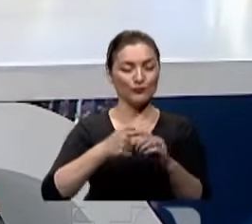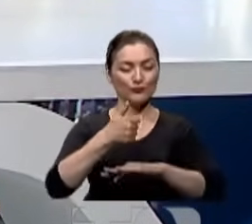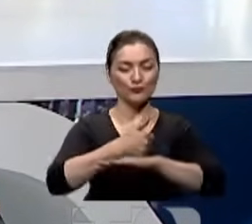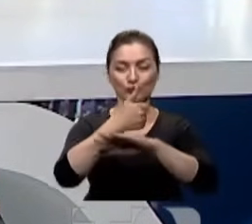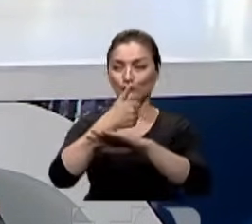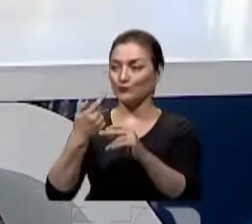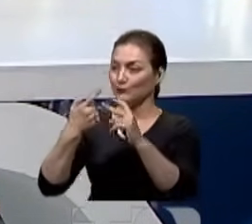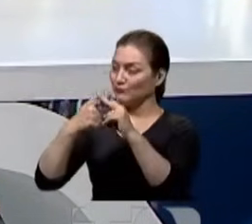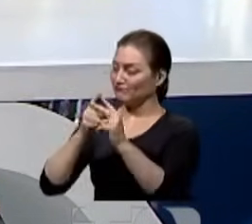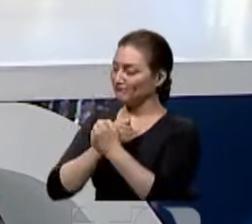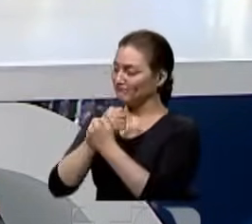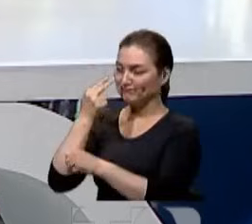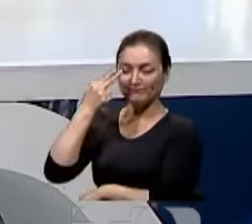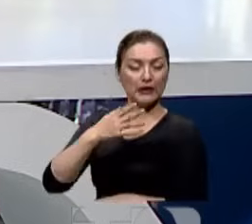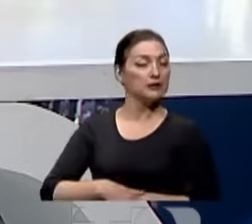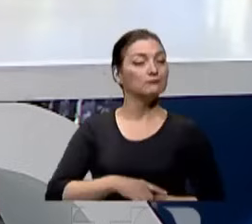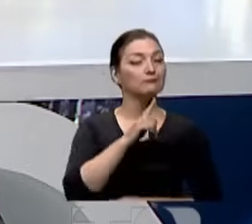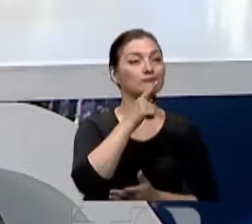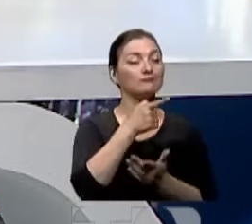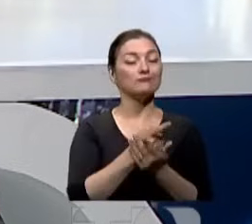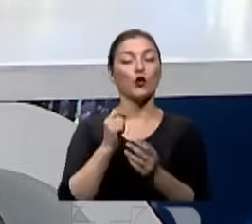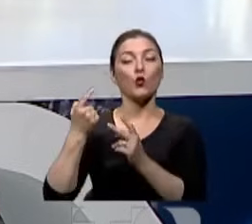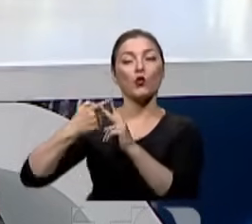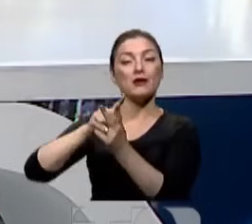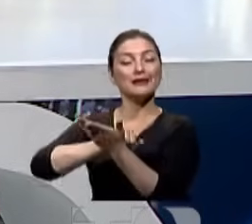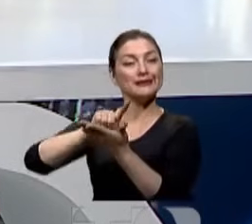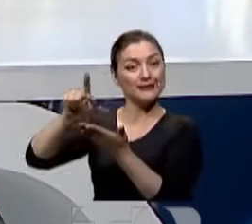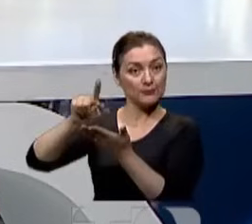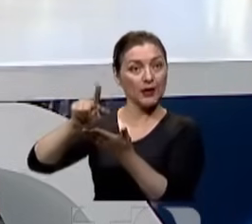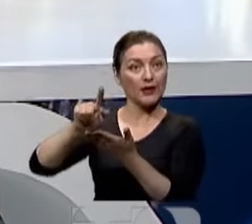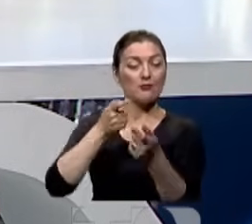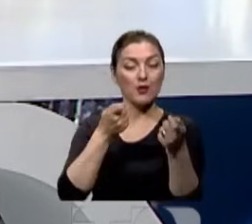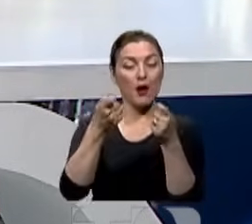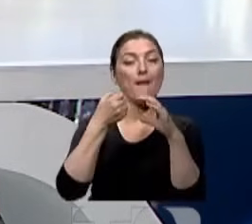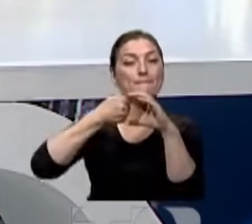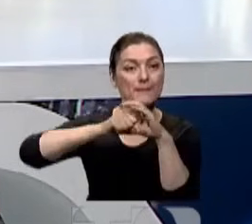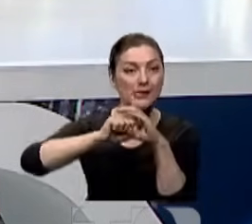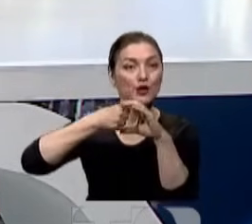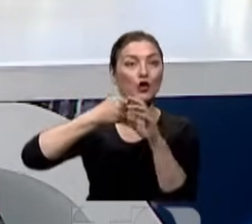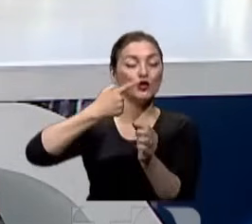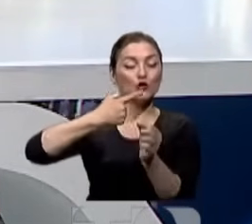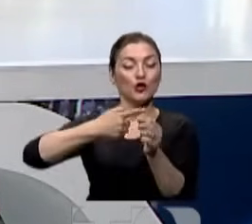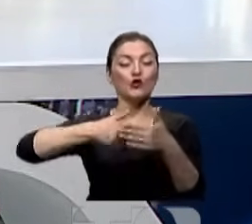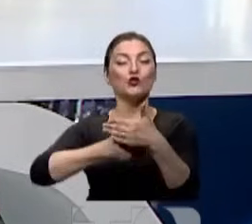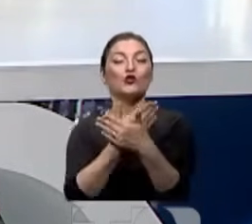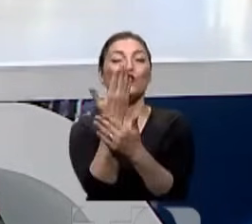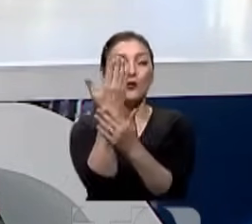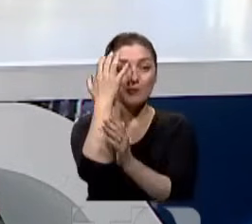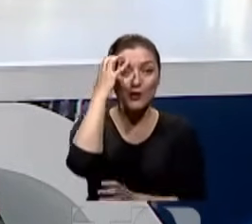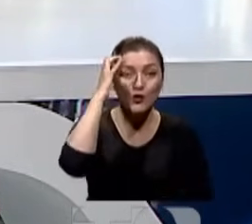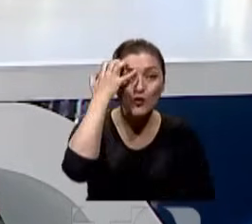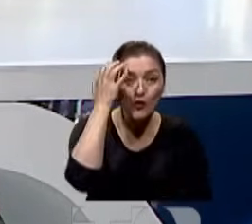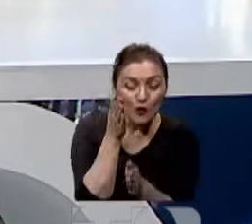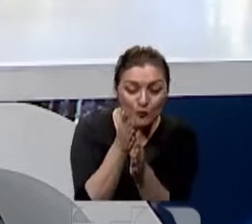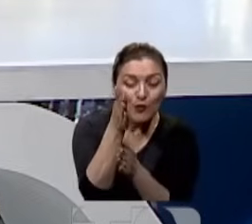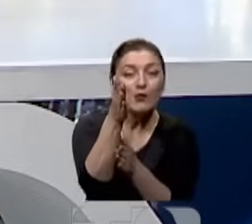Helen. Así es. En una semana del inicio de las operaciones comerciales del Metro de Quito, se suma una nueva preocupación para